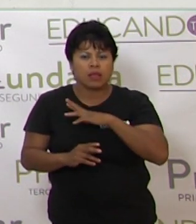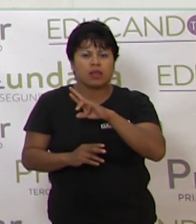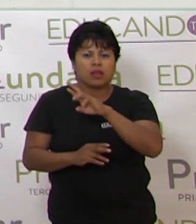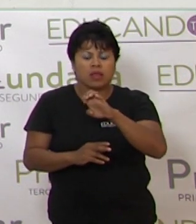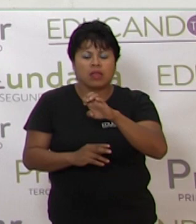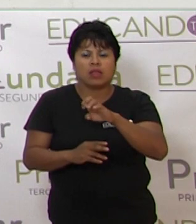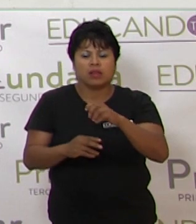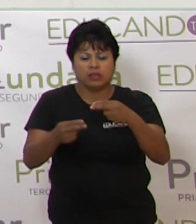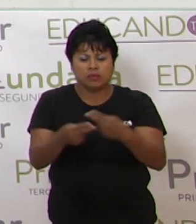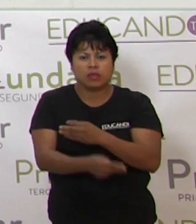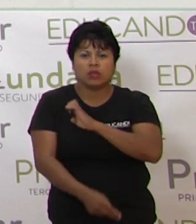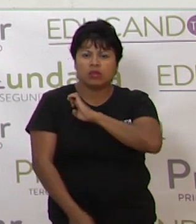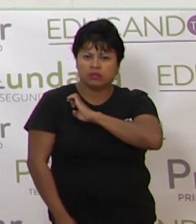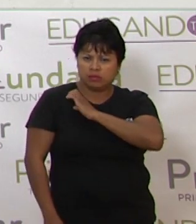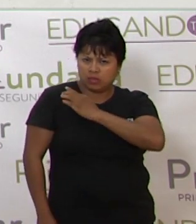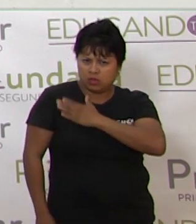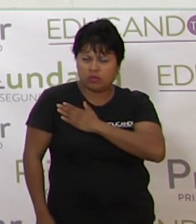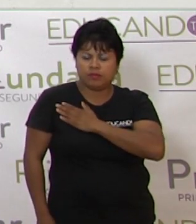renacimiento español.